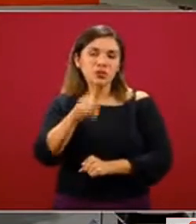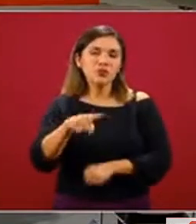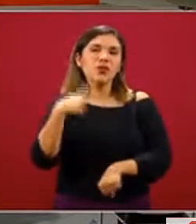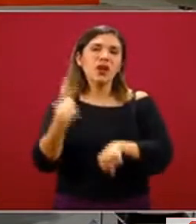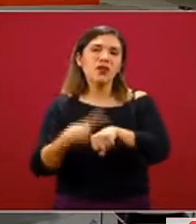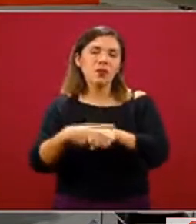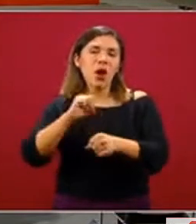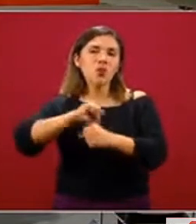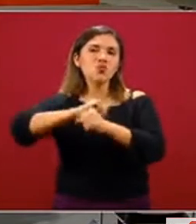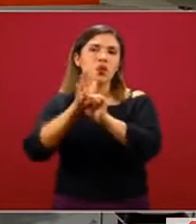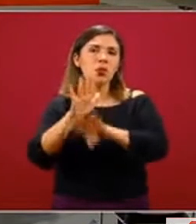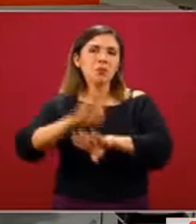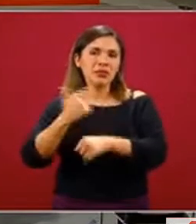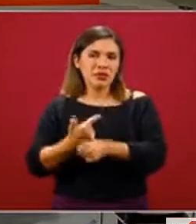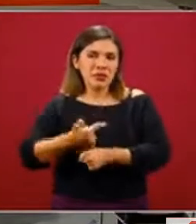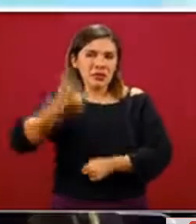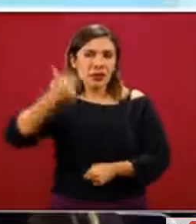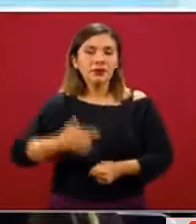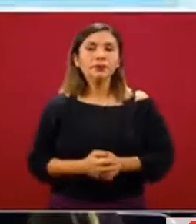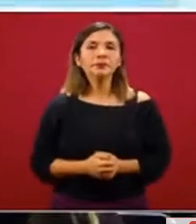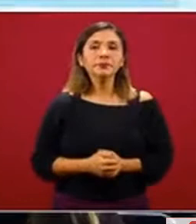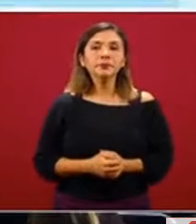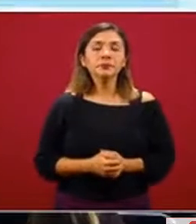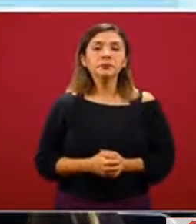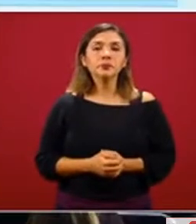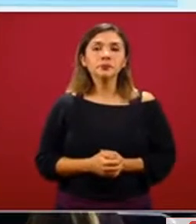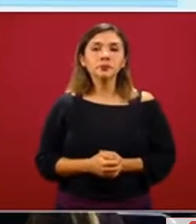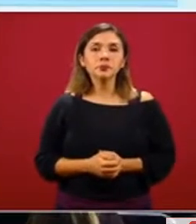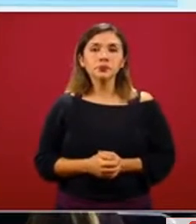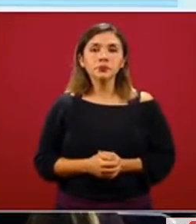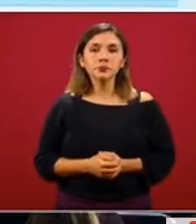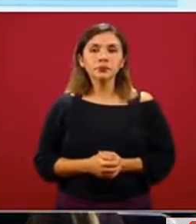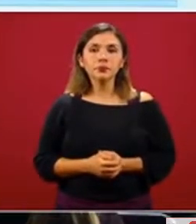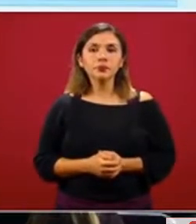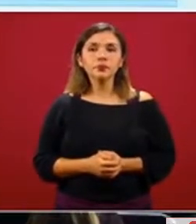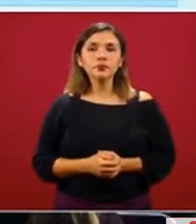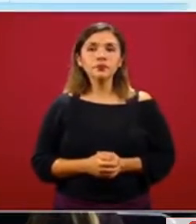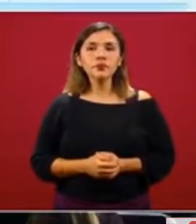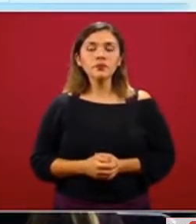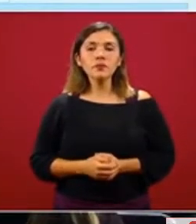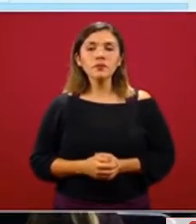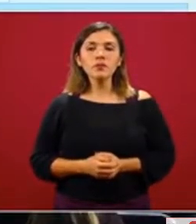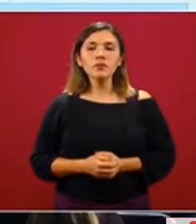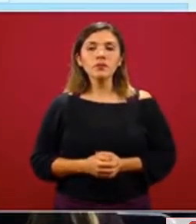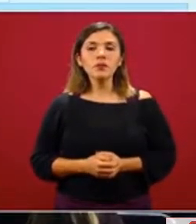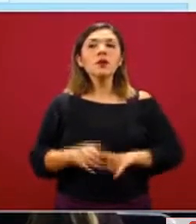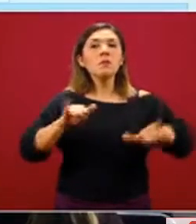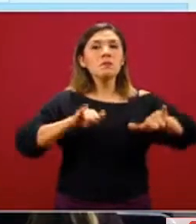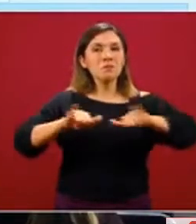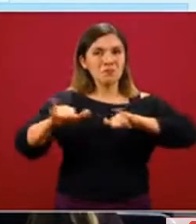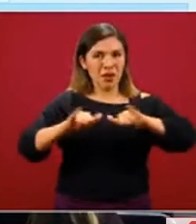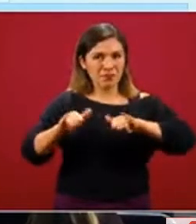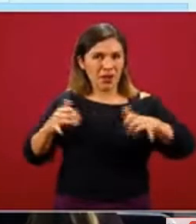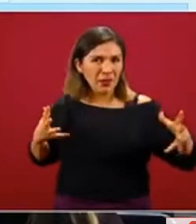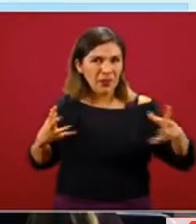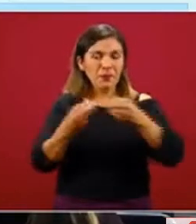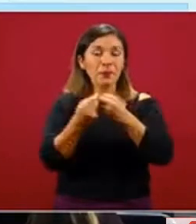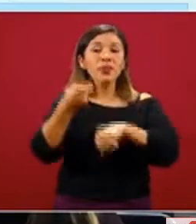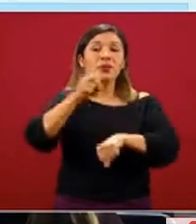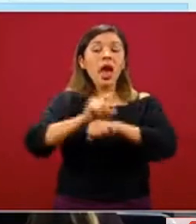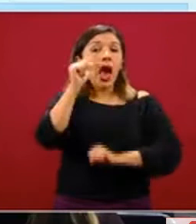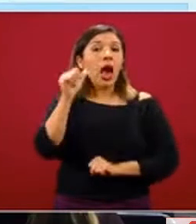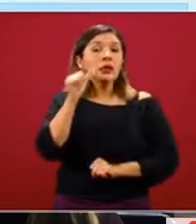de las complicaciones de COVID-19. Veamos la siguiente diapositiva. es la distribución de la carga acumulada. El día de